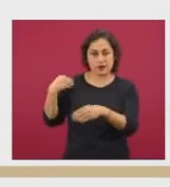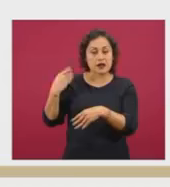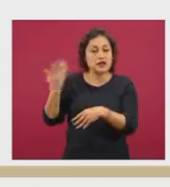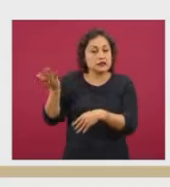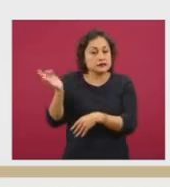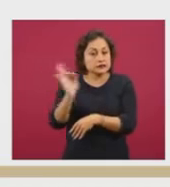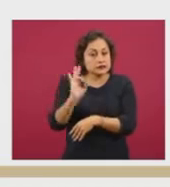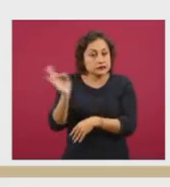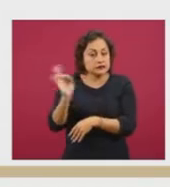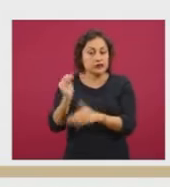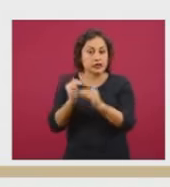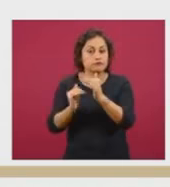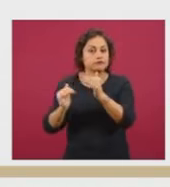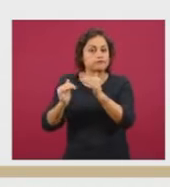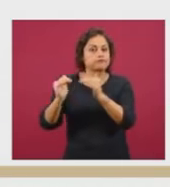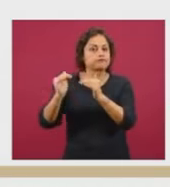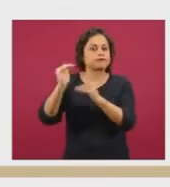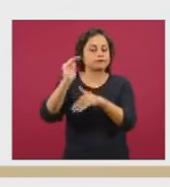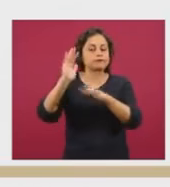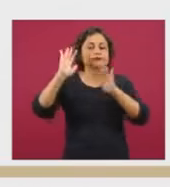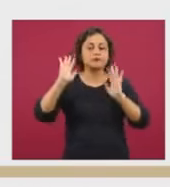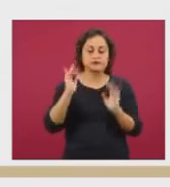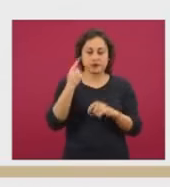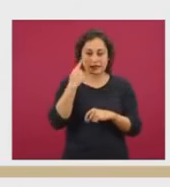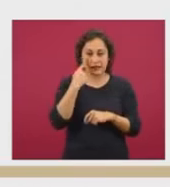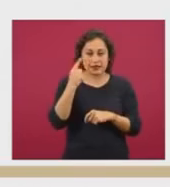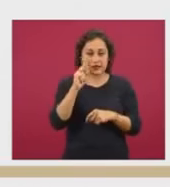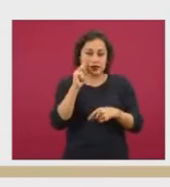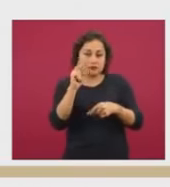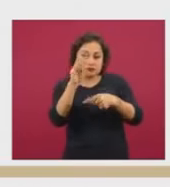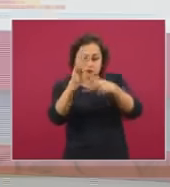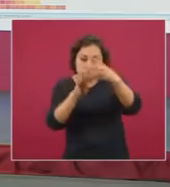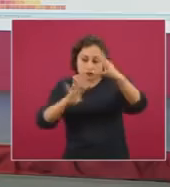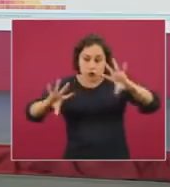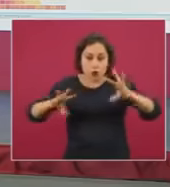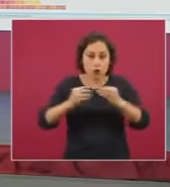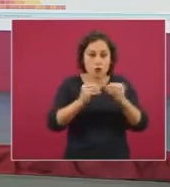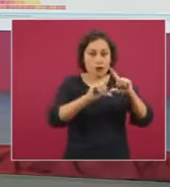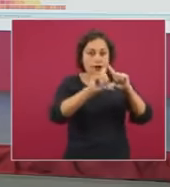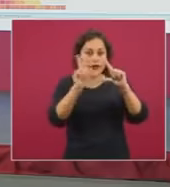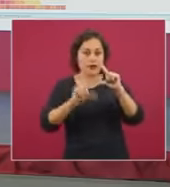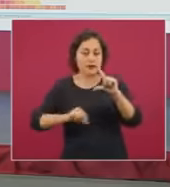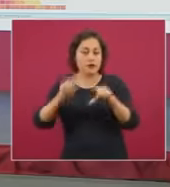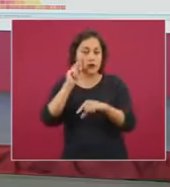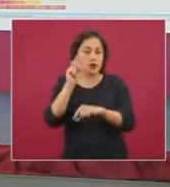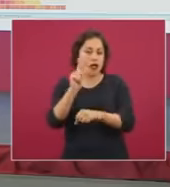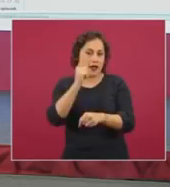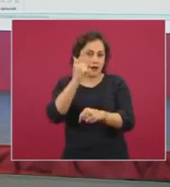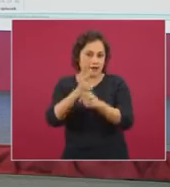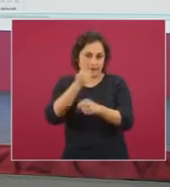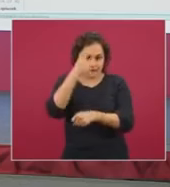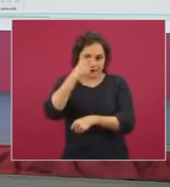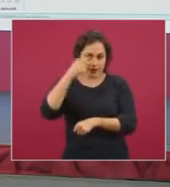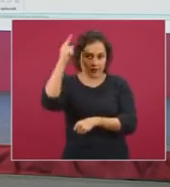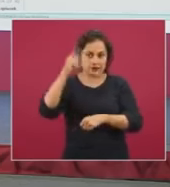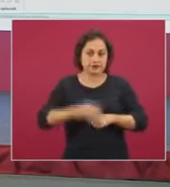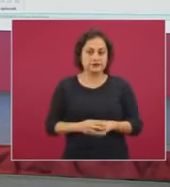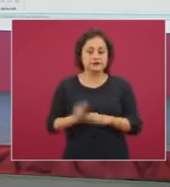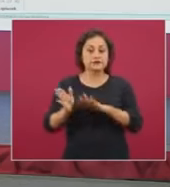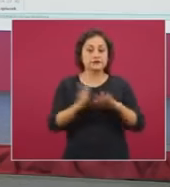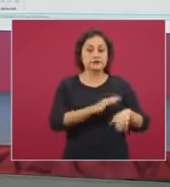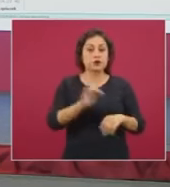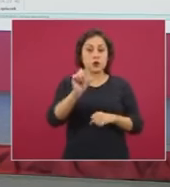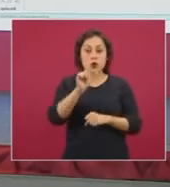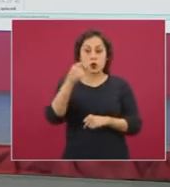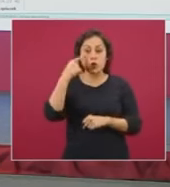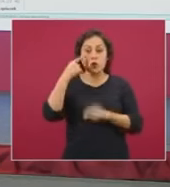está subiendo. Y esto es una forma fácil de comparar en todas las entidades. Y también tenemos en la siguiente otra forma, que es la forma de